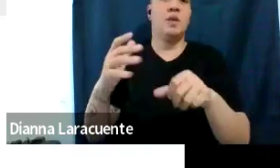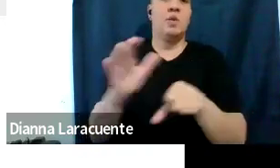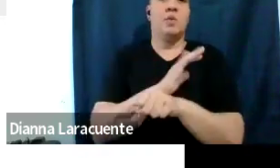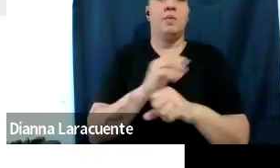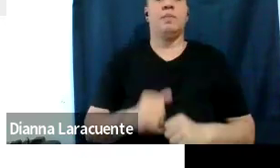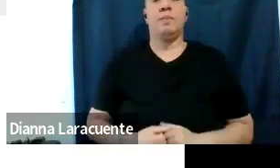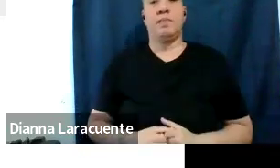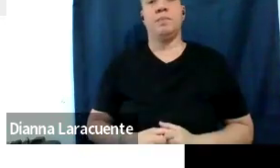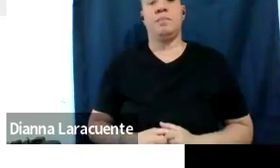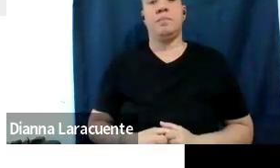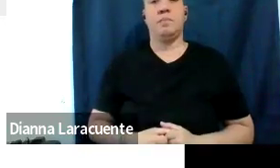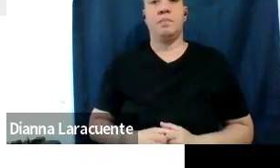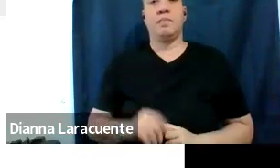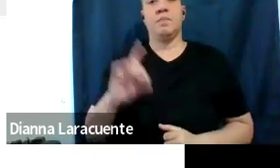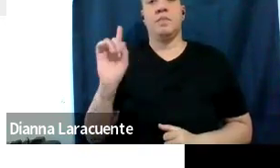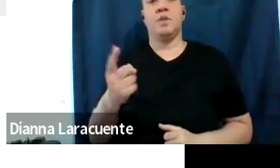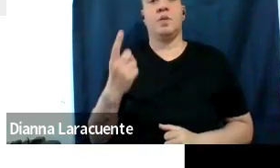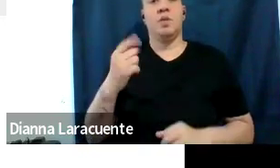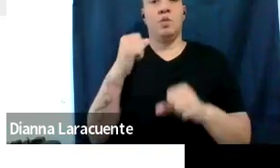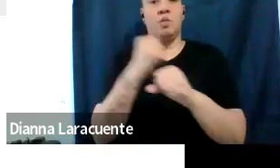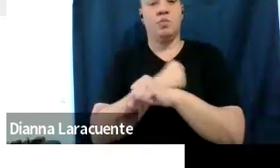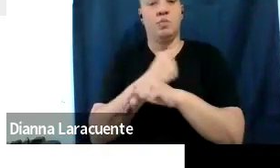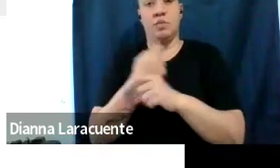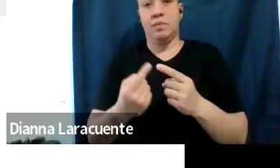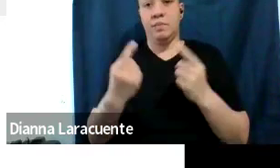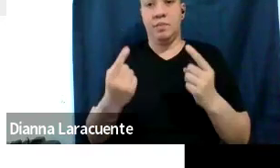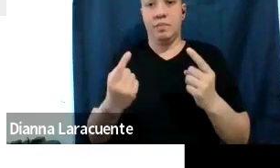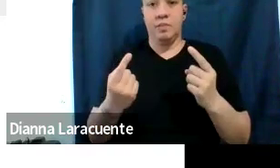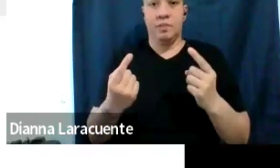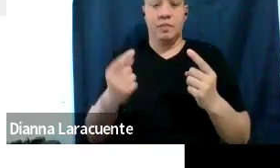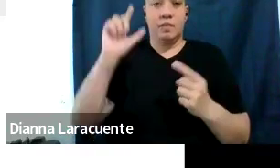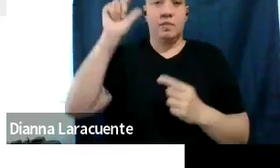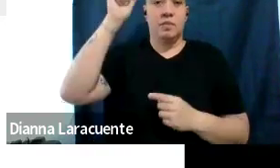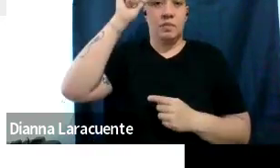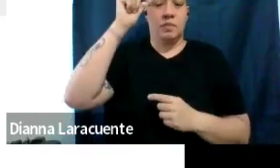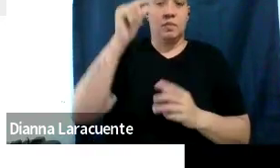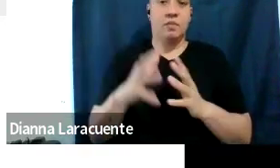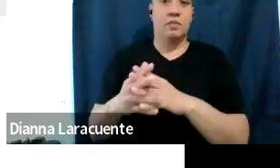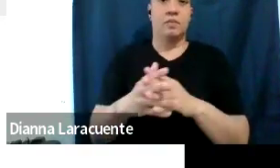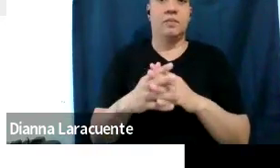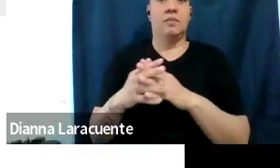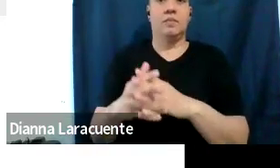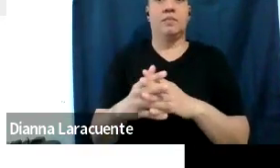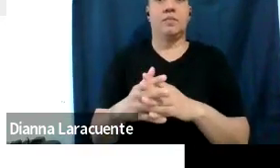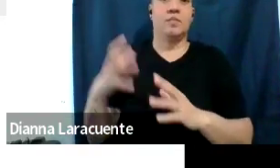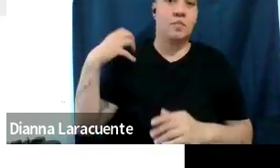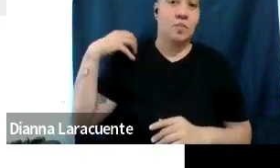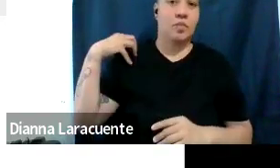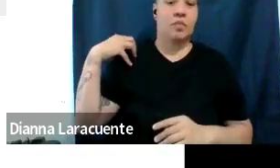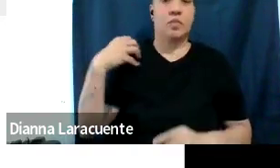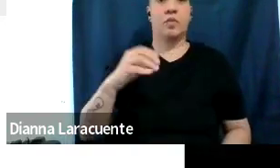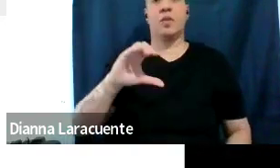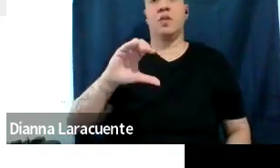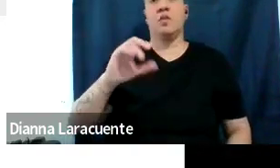Y acuérdense, él no solo tiene que luchar contra el gobierno americano y los generales y Charles